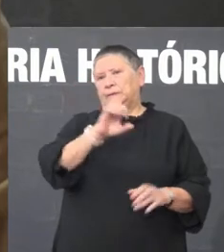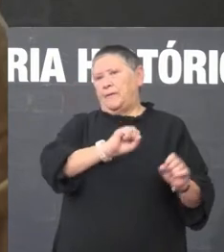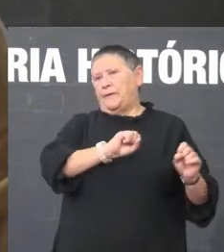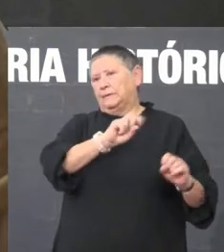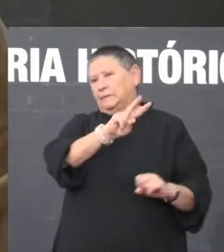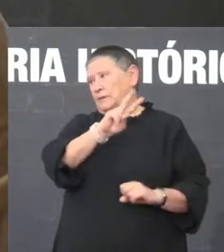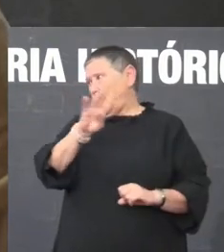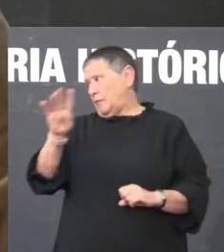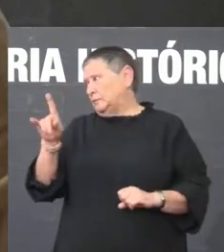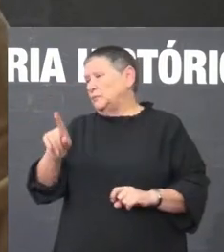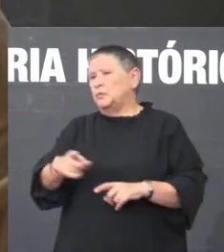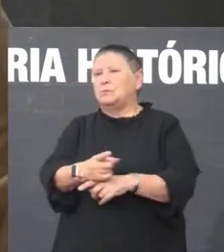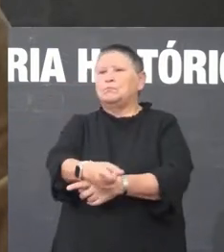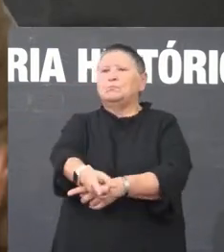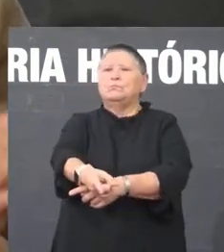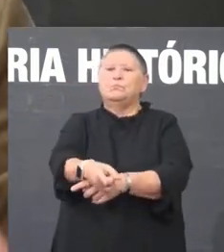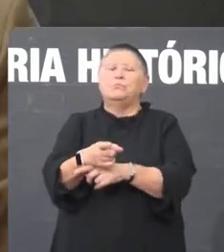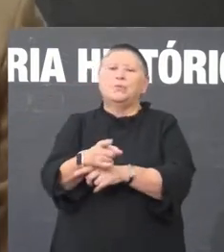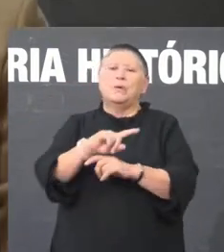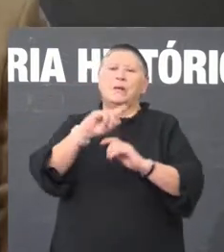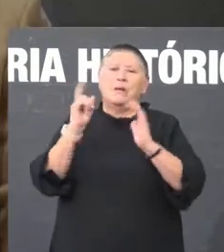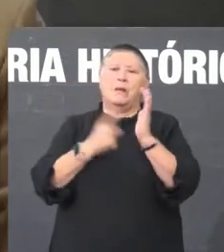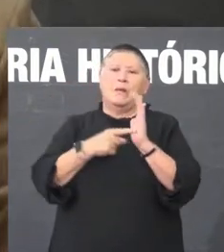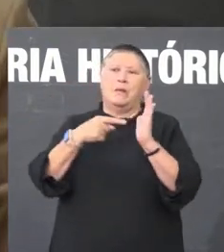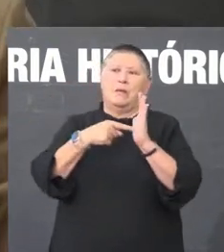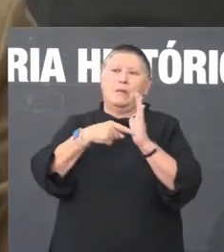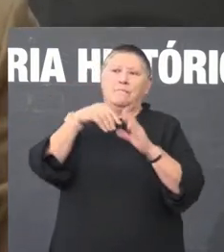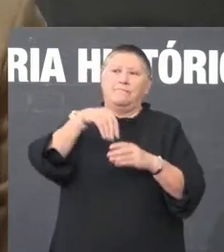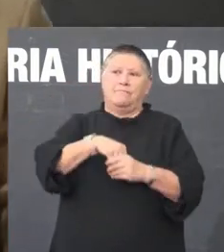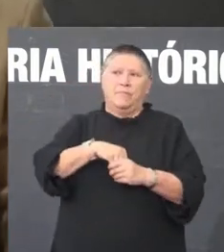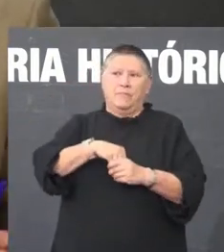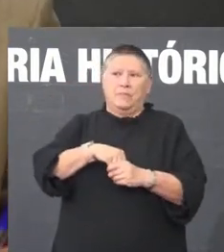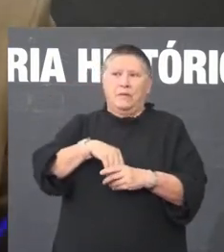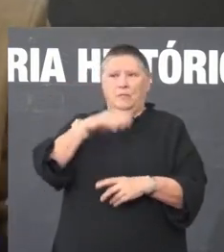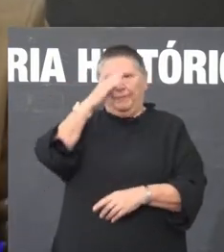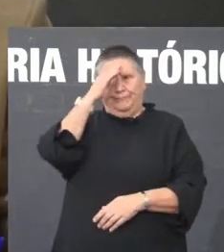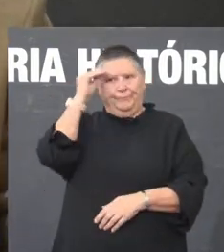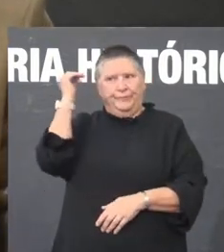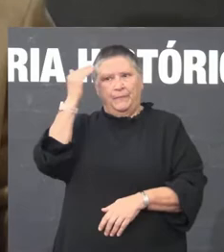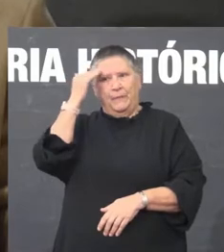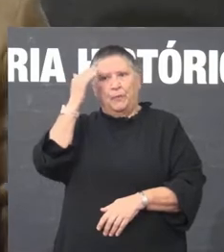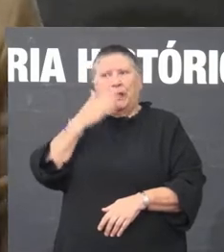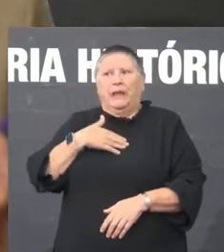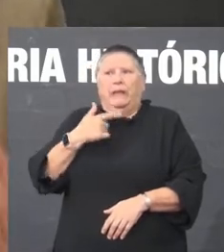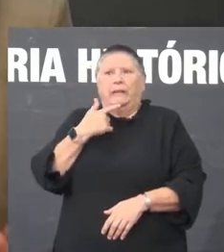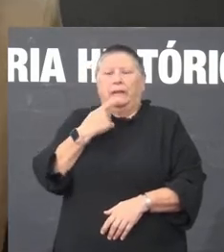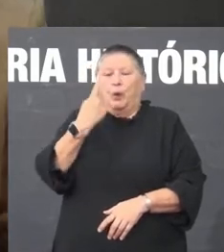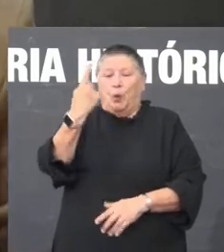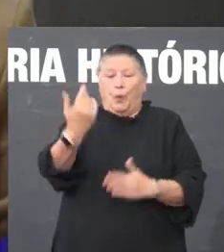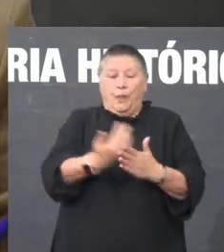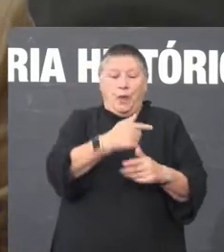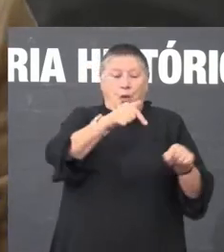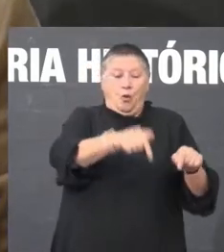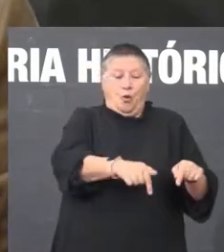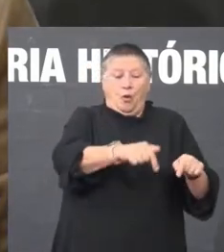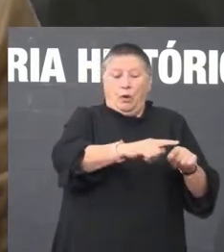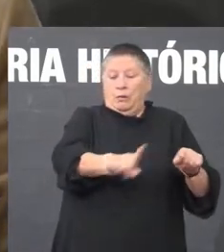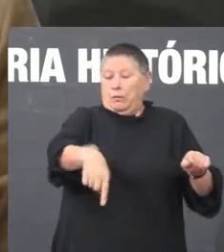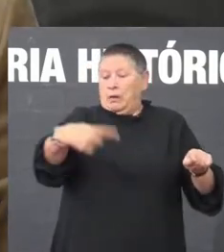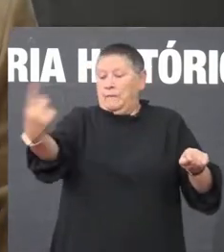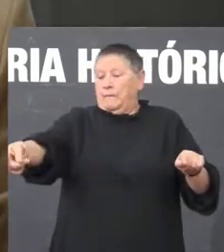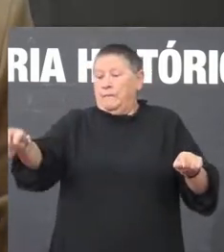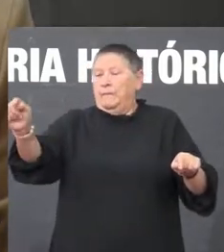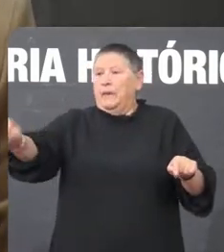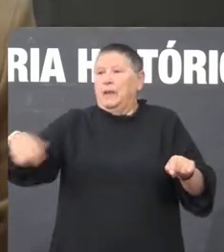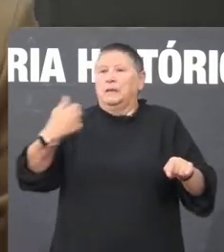Desmemoria decretada absolutamente por lei, até o punto de que aquí dun día para outro houve, sabe de lo máis é mellor que a min,